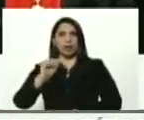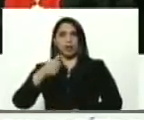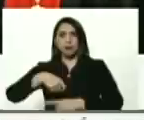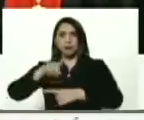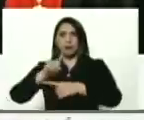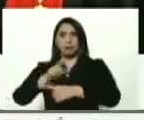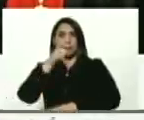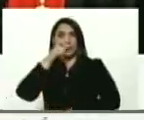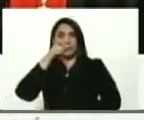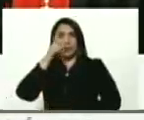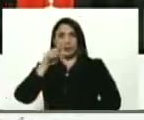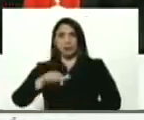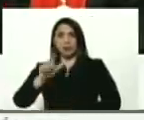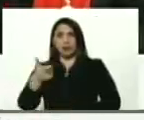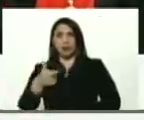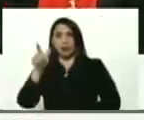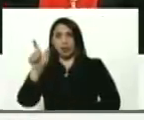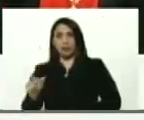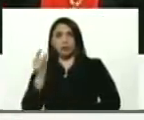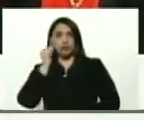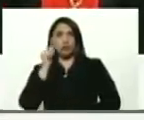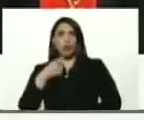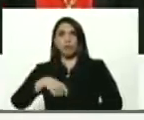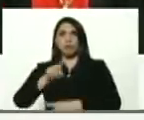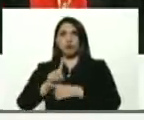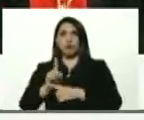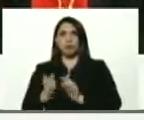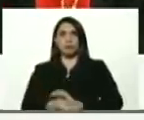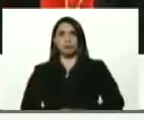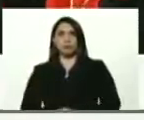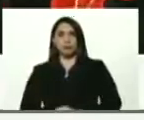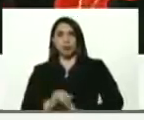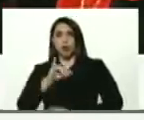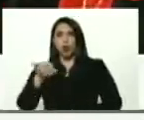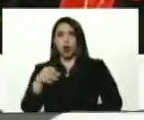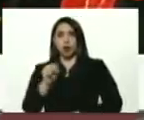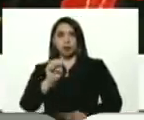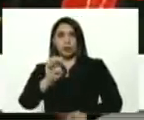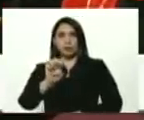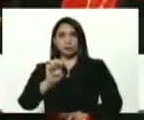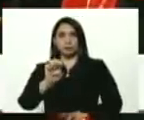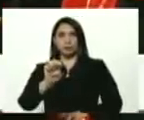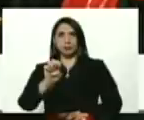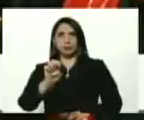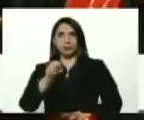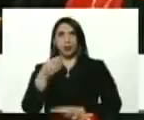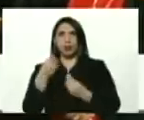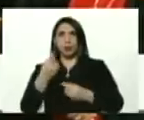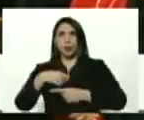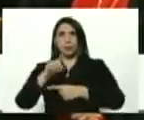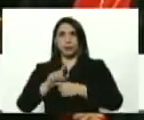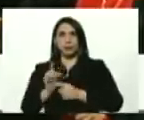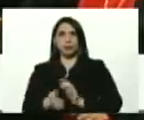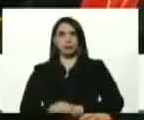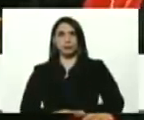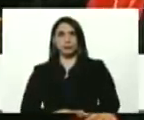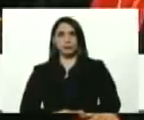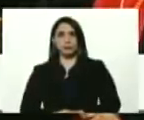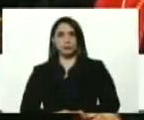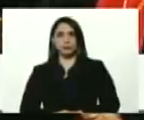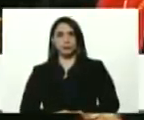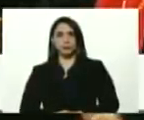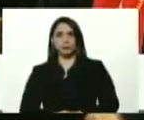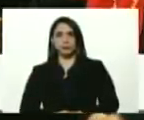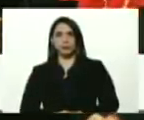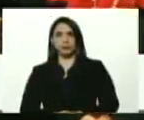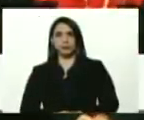principal, Gladys María Gutiérrez Alvarado como rectora principal y José Luis Gutiérrez Parra como rector principal.